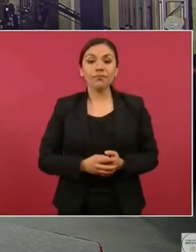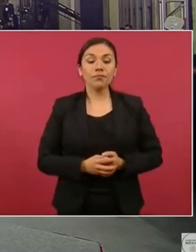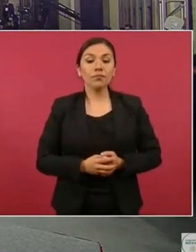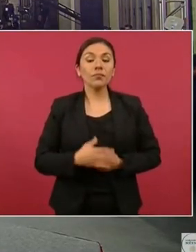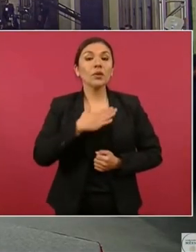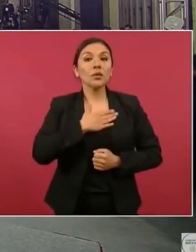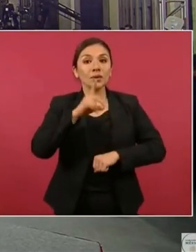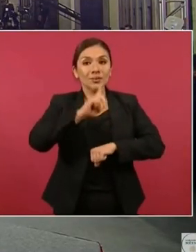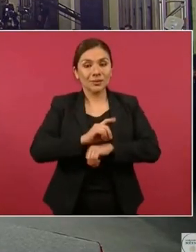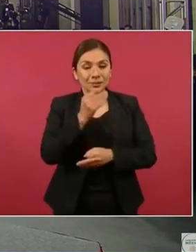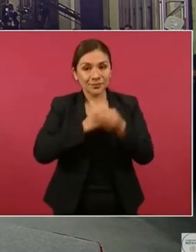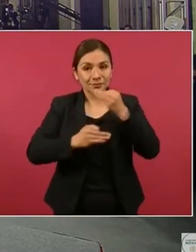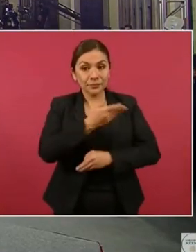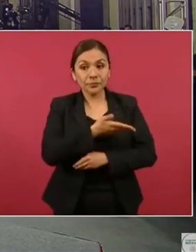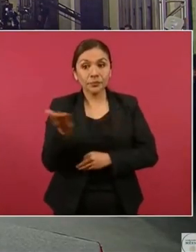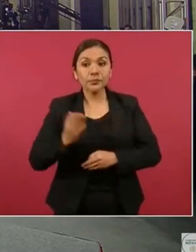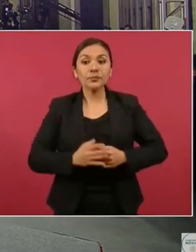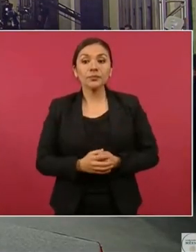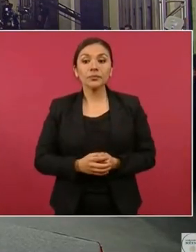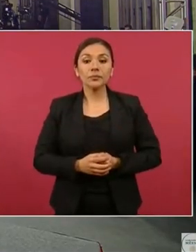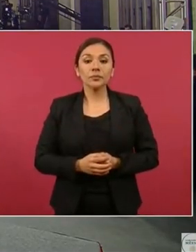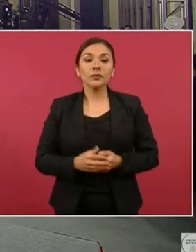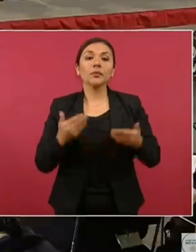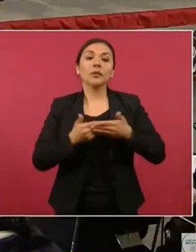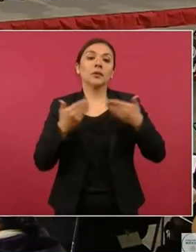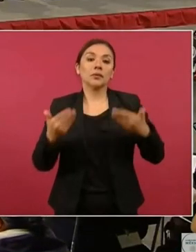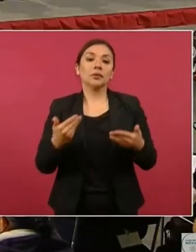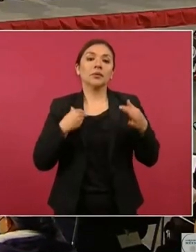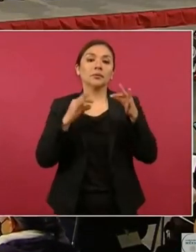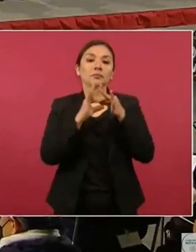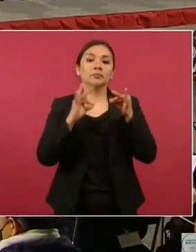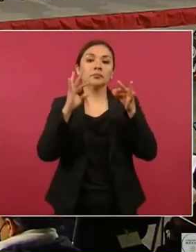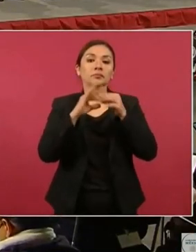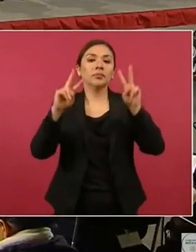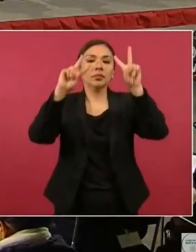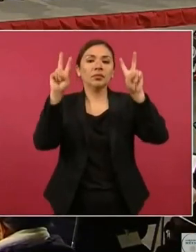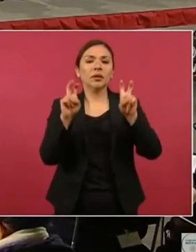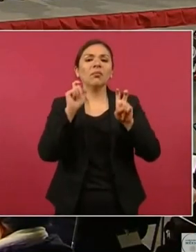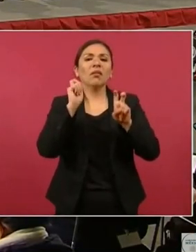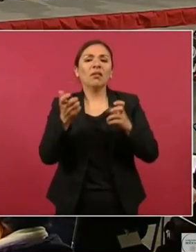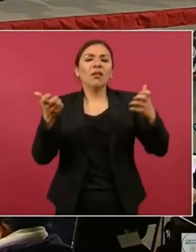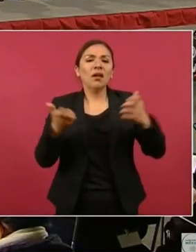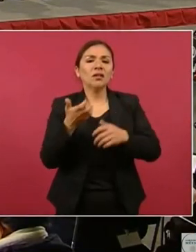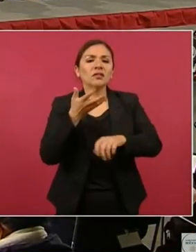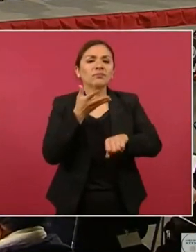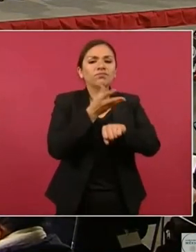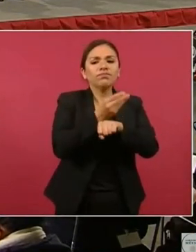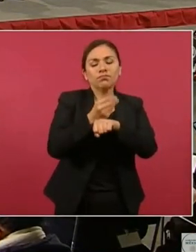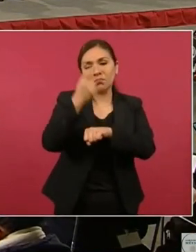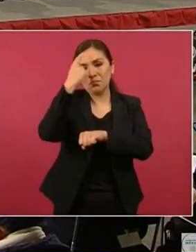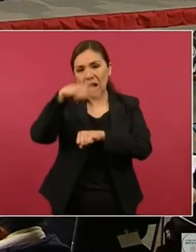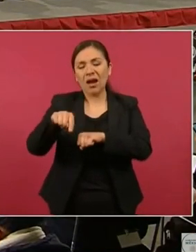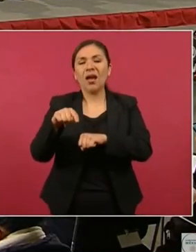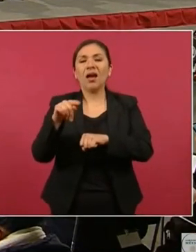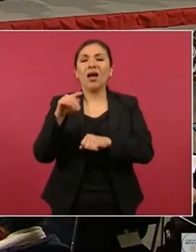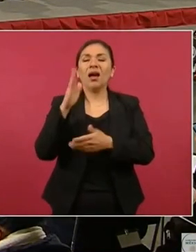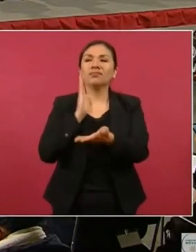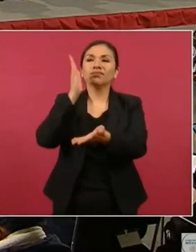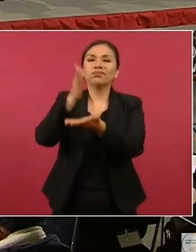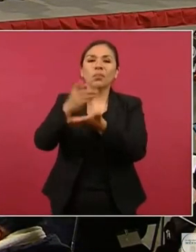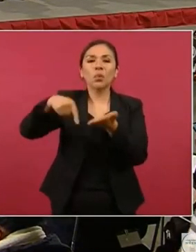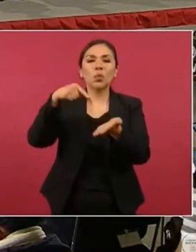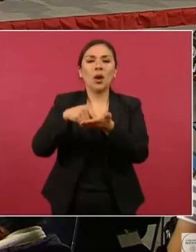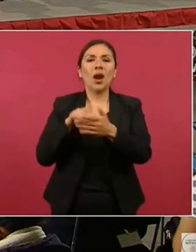Buenos días a todos. Vamos a presentar el tema de las obras que estamos haciendo para la conectividad al aeropuerto